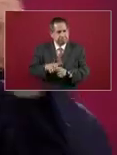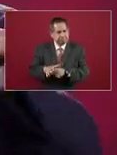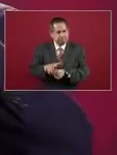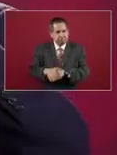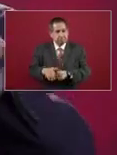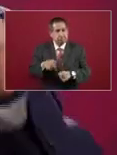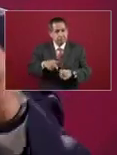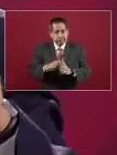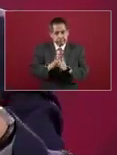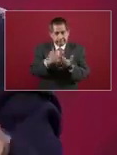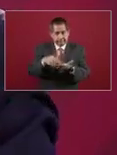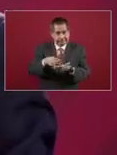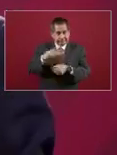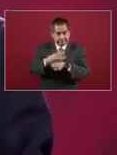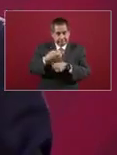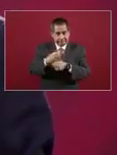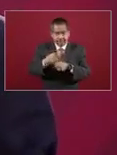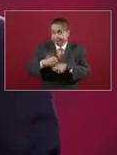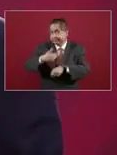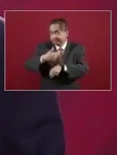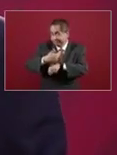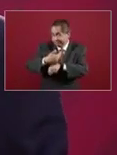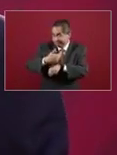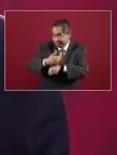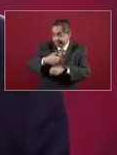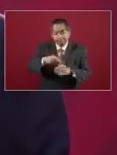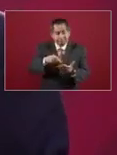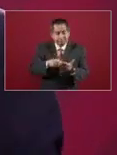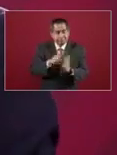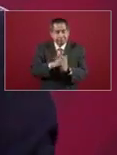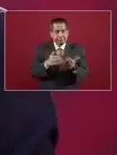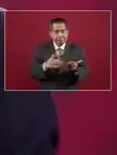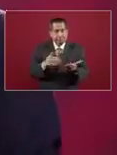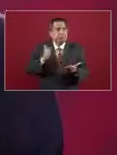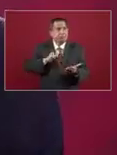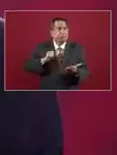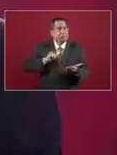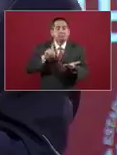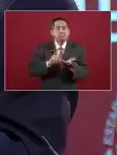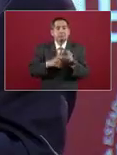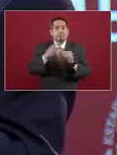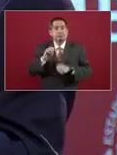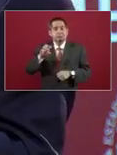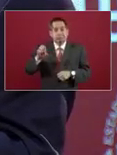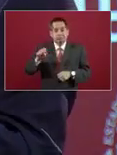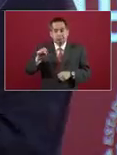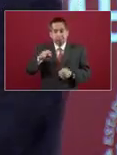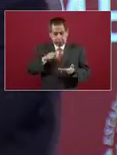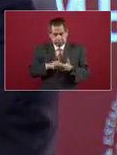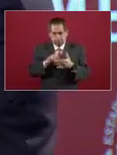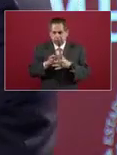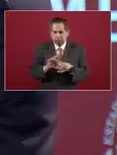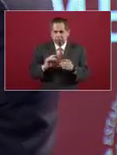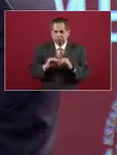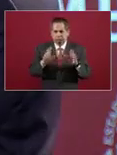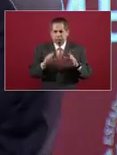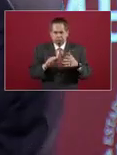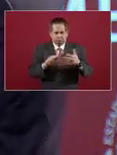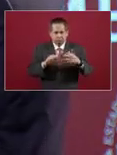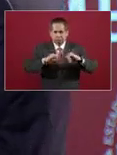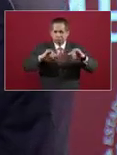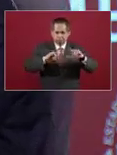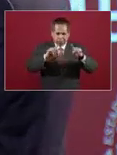Y en ese libro de cuarto año de primaria, de los años 60, viene hasta un